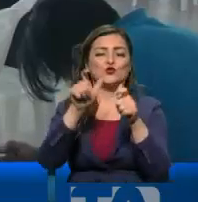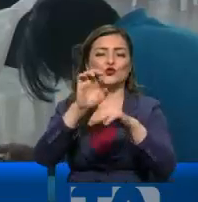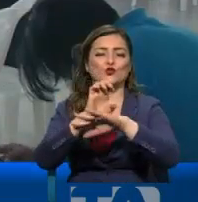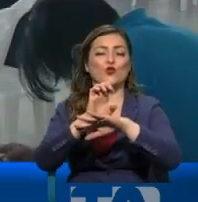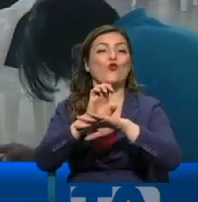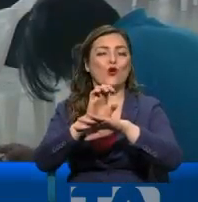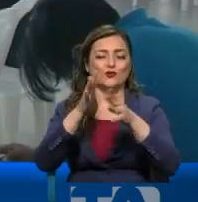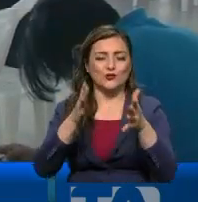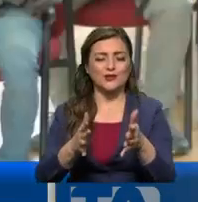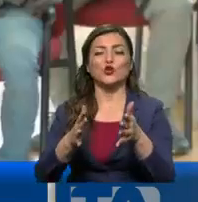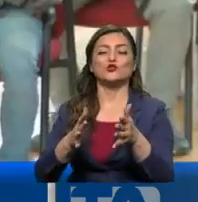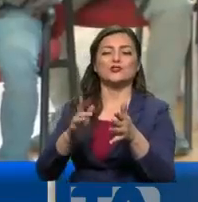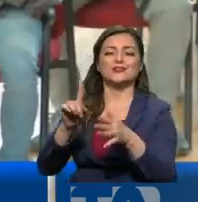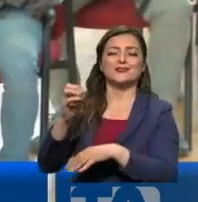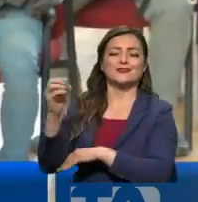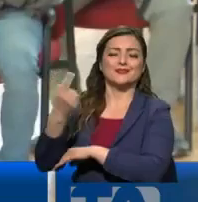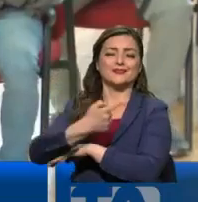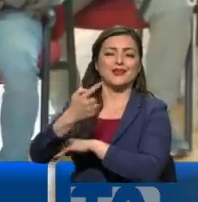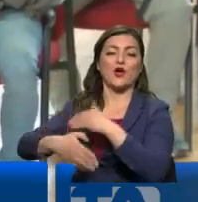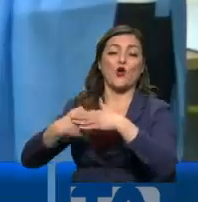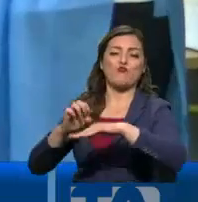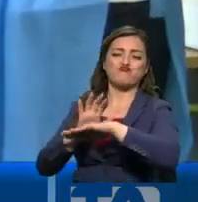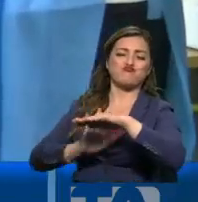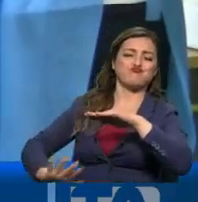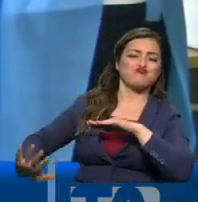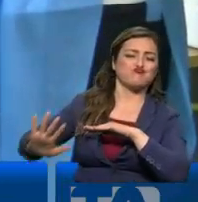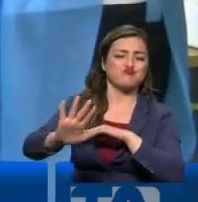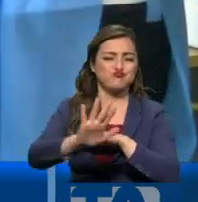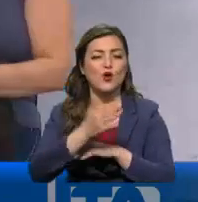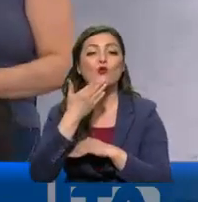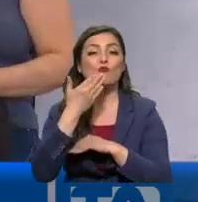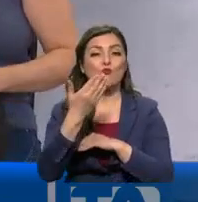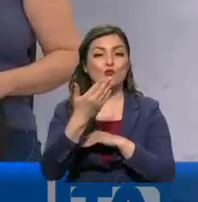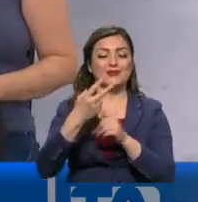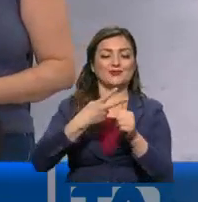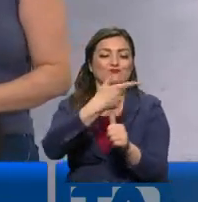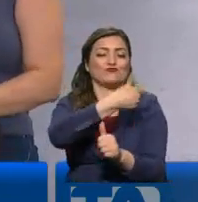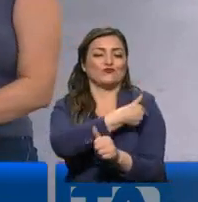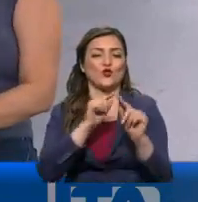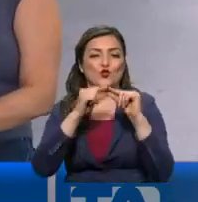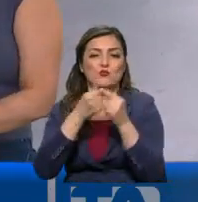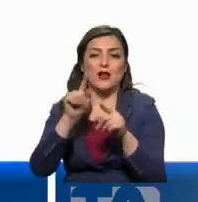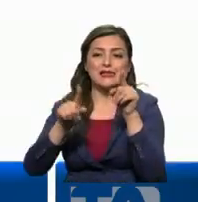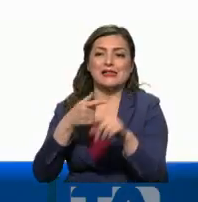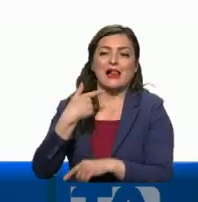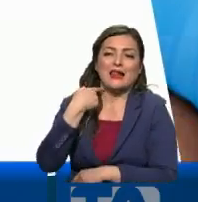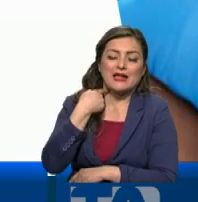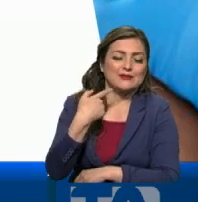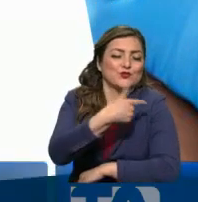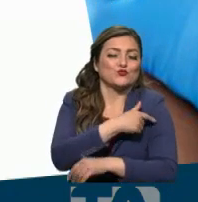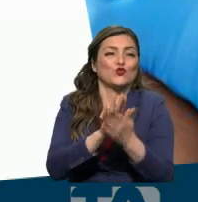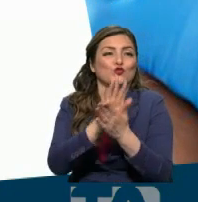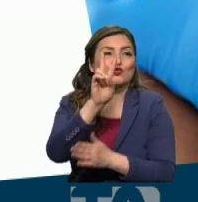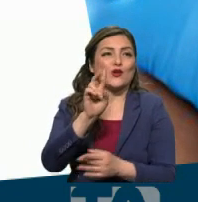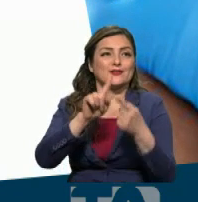Con esta nueva dinámica se busca completar la cobertura de inmunización en segundas dosis y grupos rezagados. Entre el 2